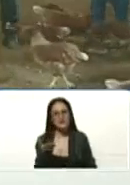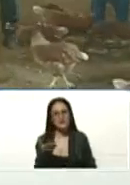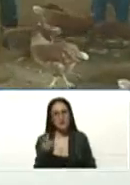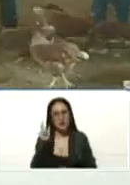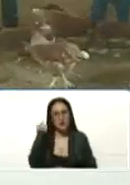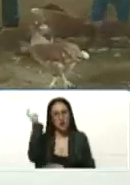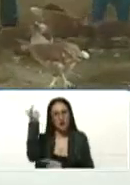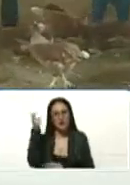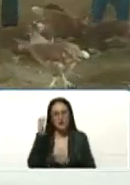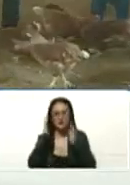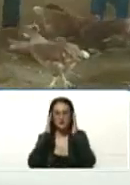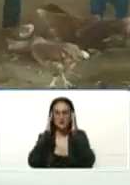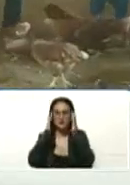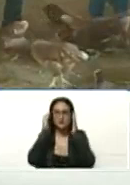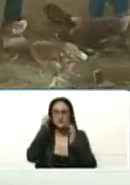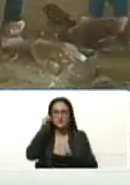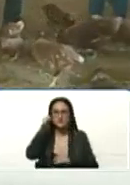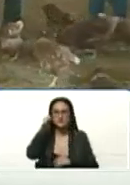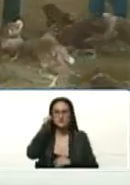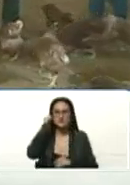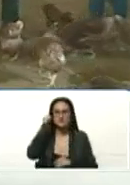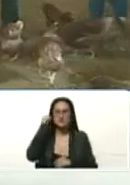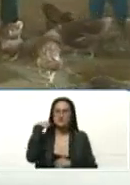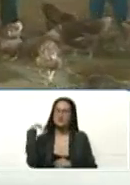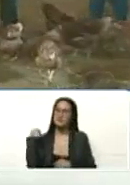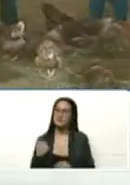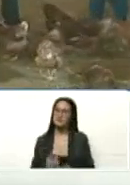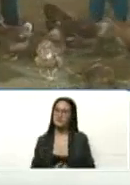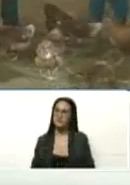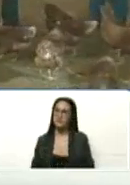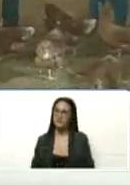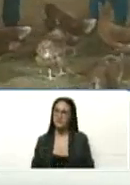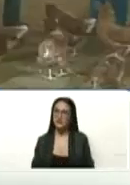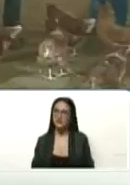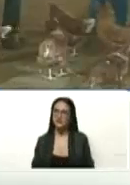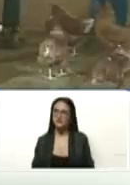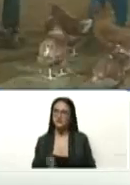Guárico, tan exitosa estos años. Adelante, Vázquez. Guárico.